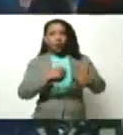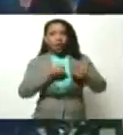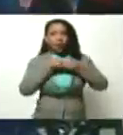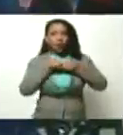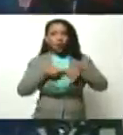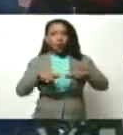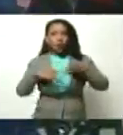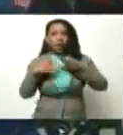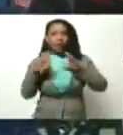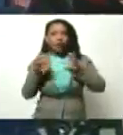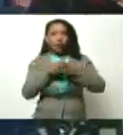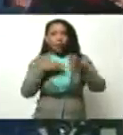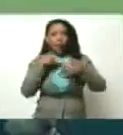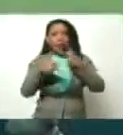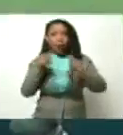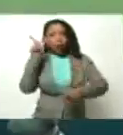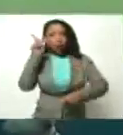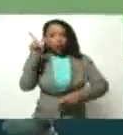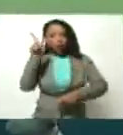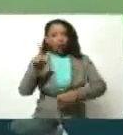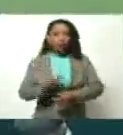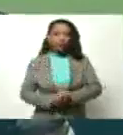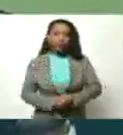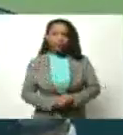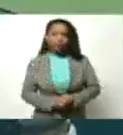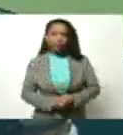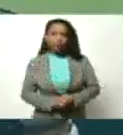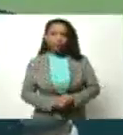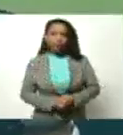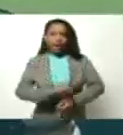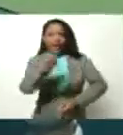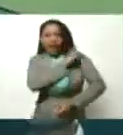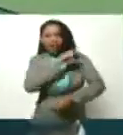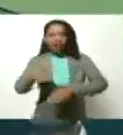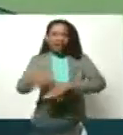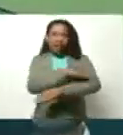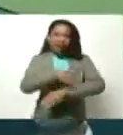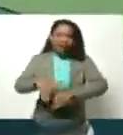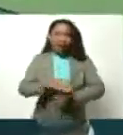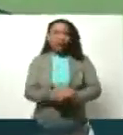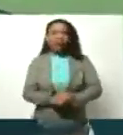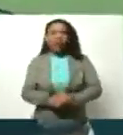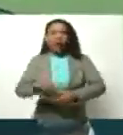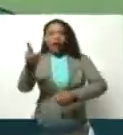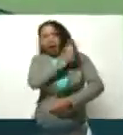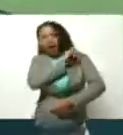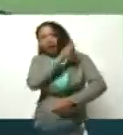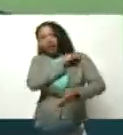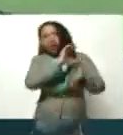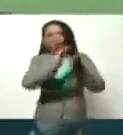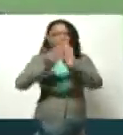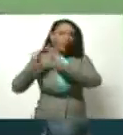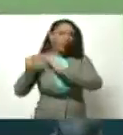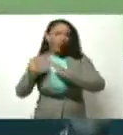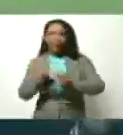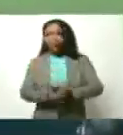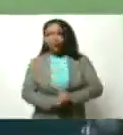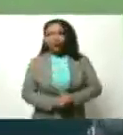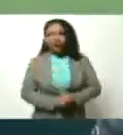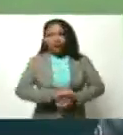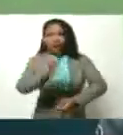del partido socialista Unido de Venezuela jefe de calle jefe de comunidades